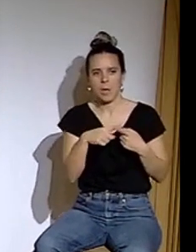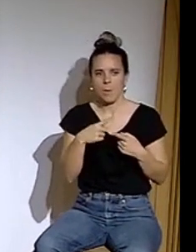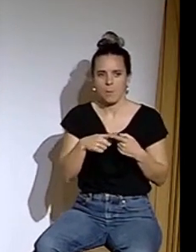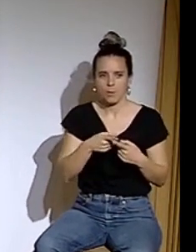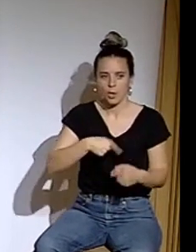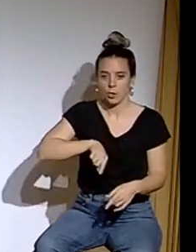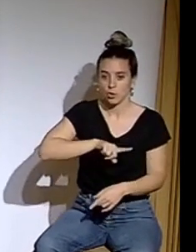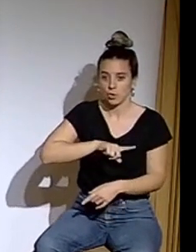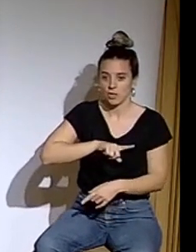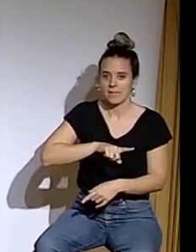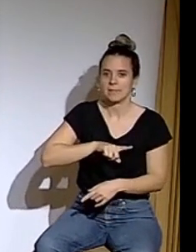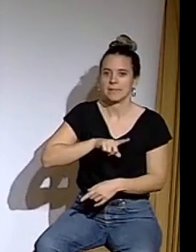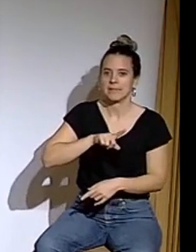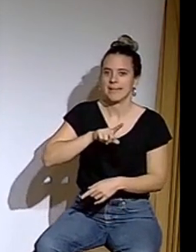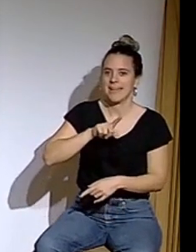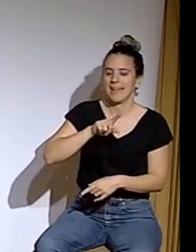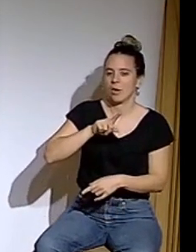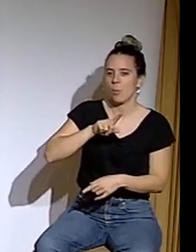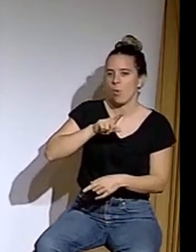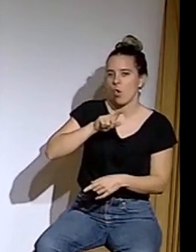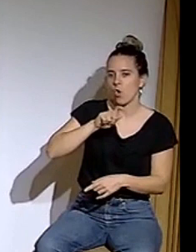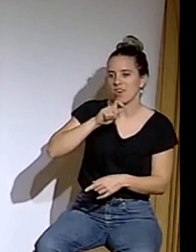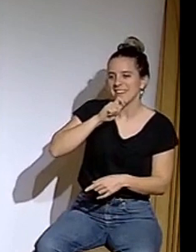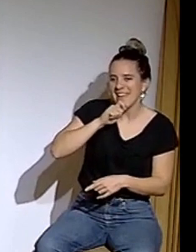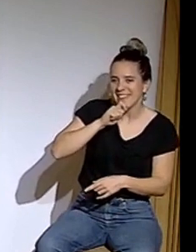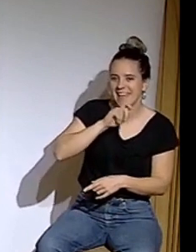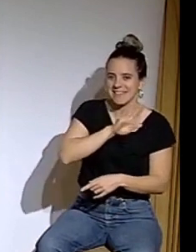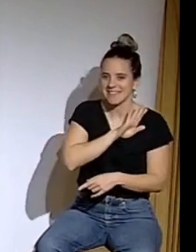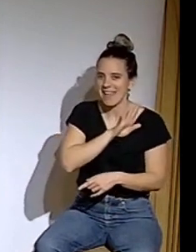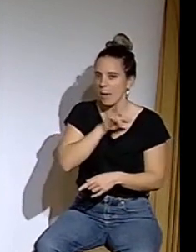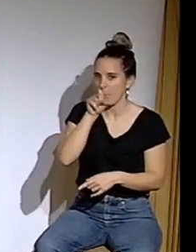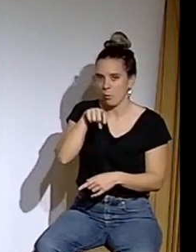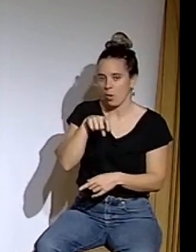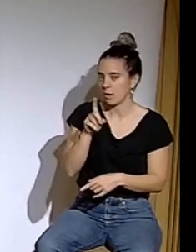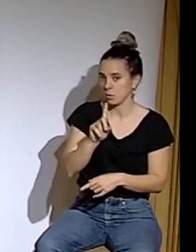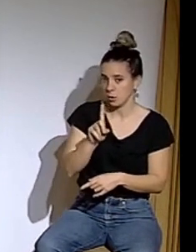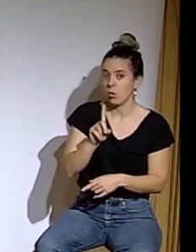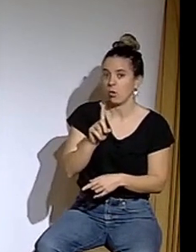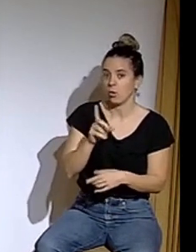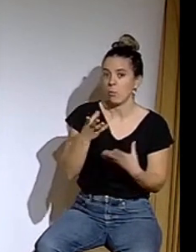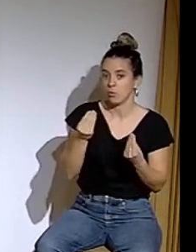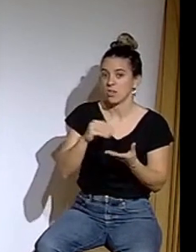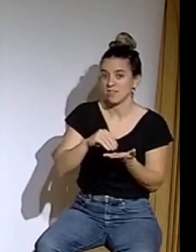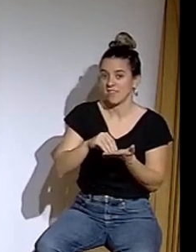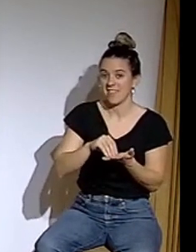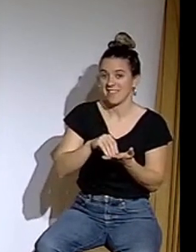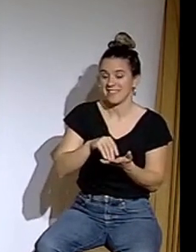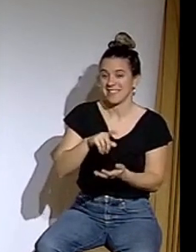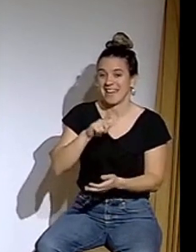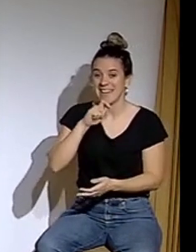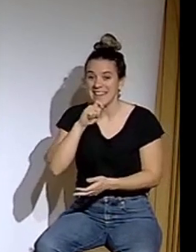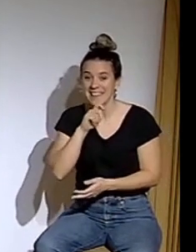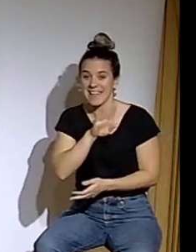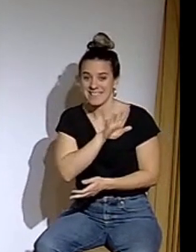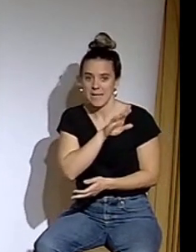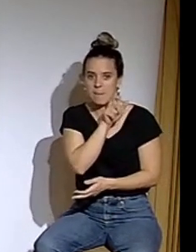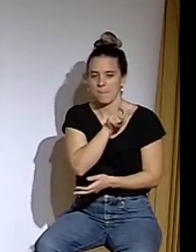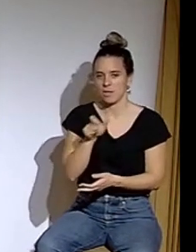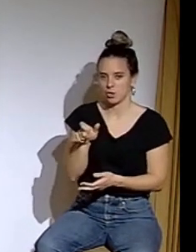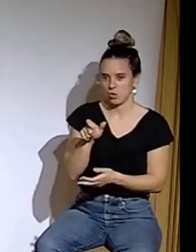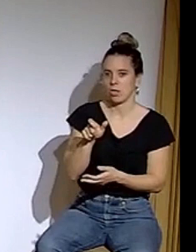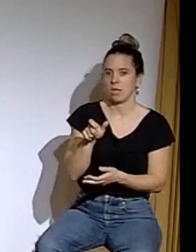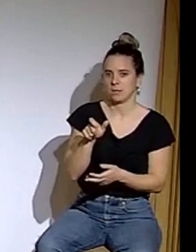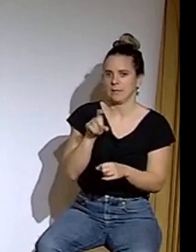nietas de brujas muchas No de hecho somos nietas de personas racistas a veces y eso no lo reconocemos Y hay como una